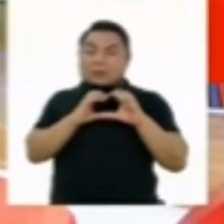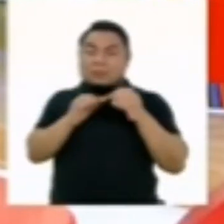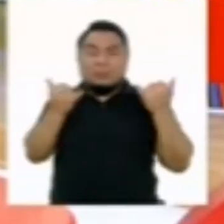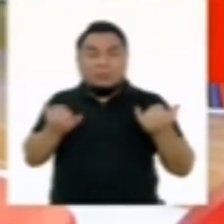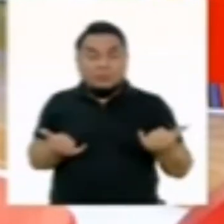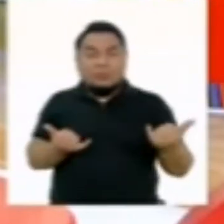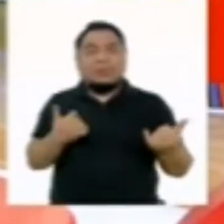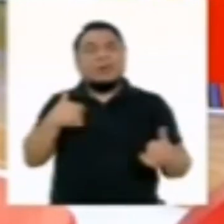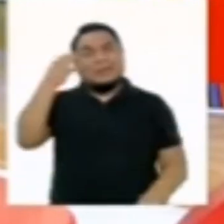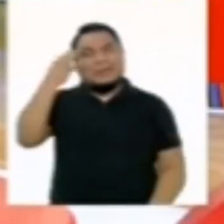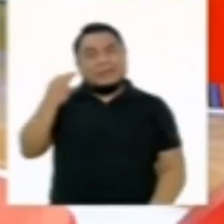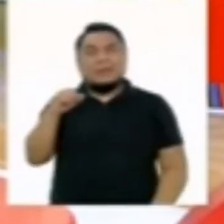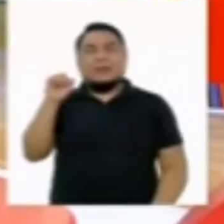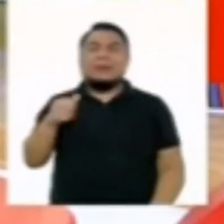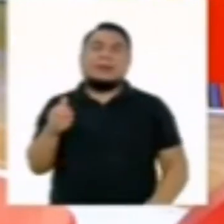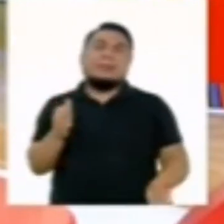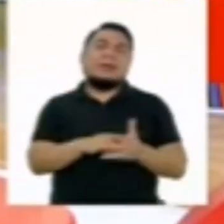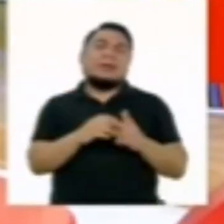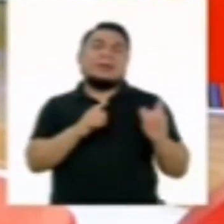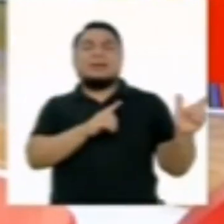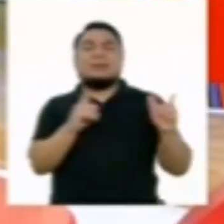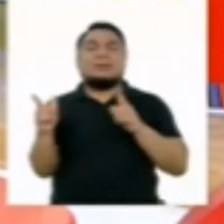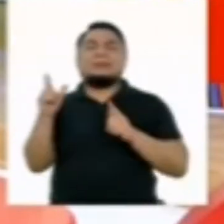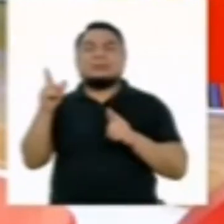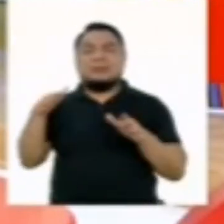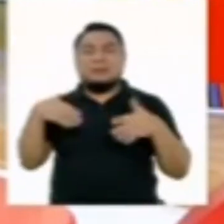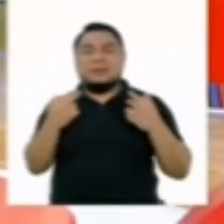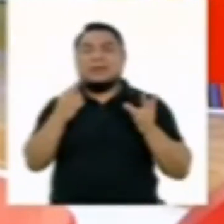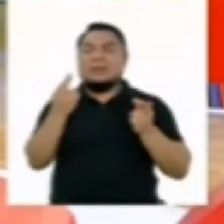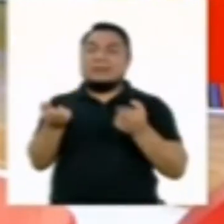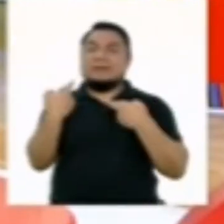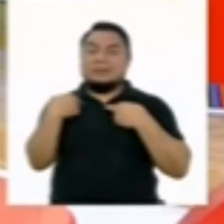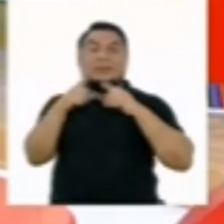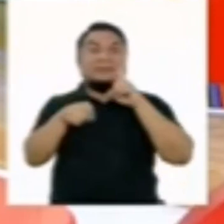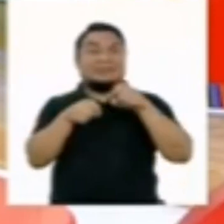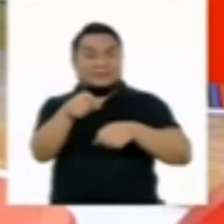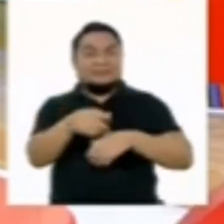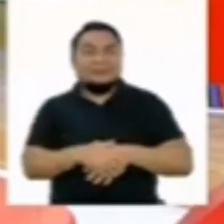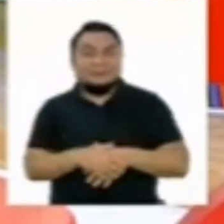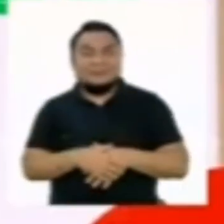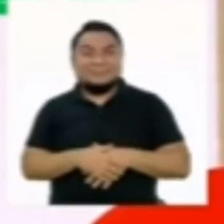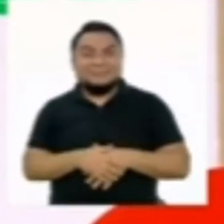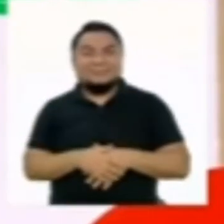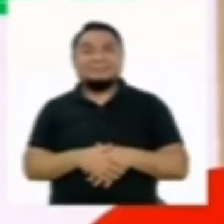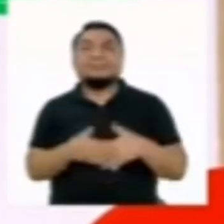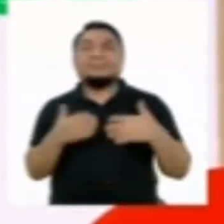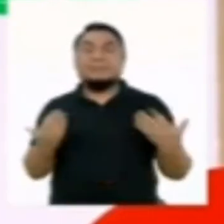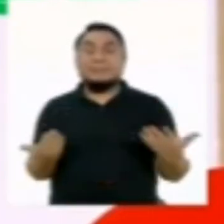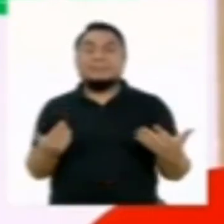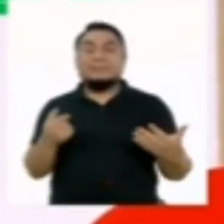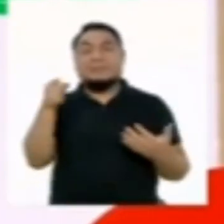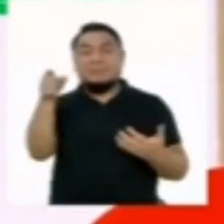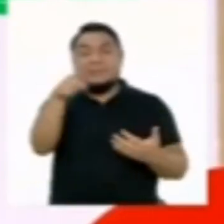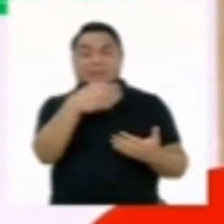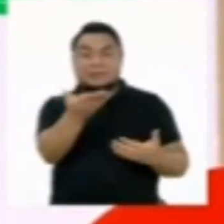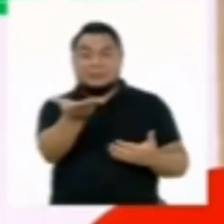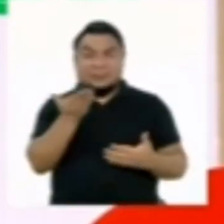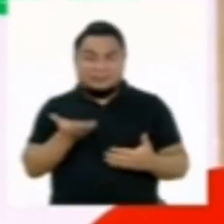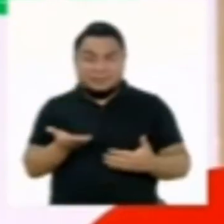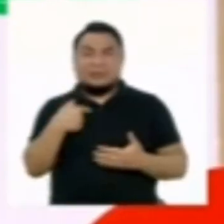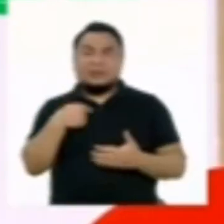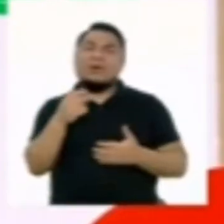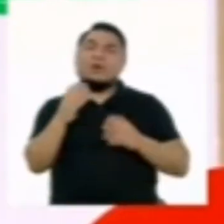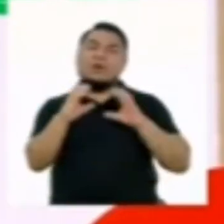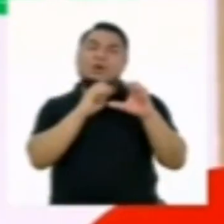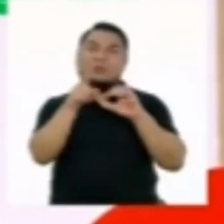conversado hoy, creo que están más que listas y listos para responder a esas preguntas. Las y los invito a